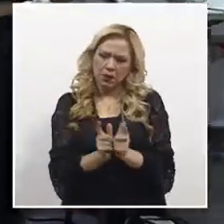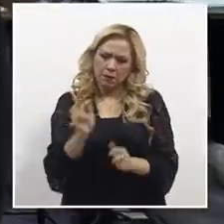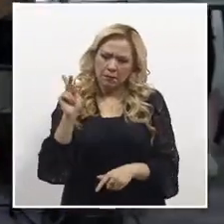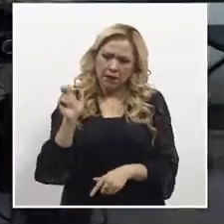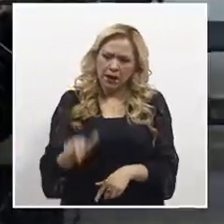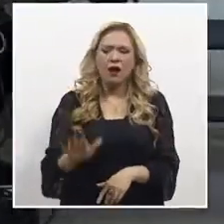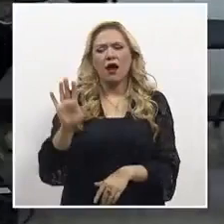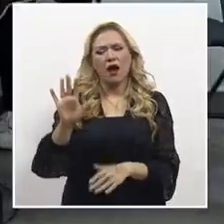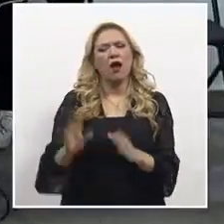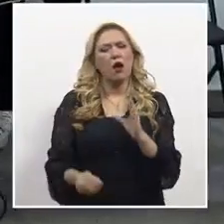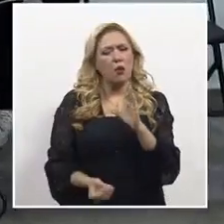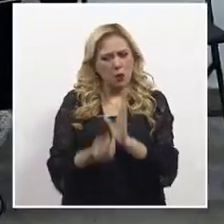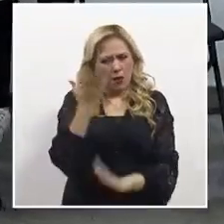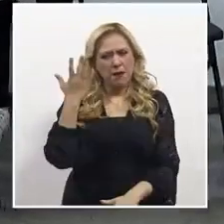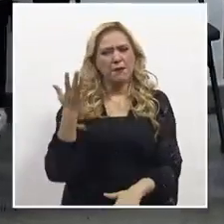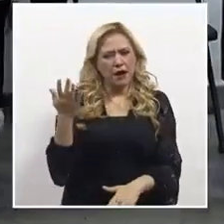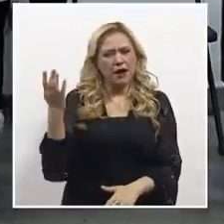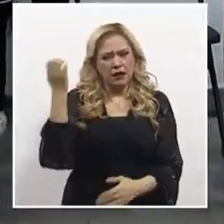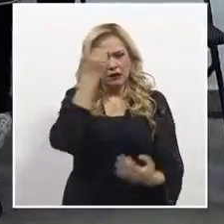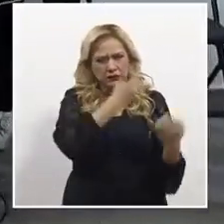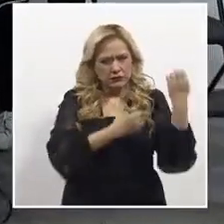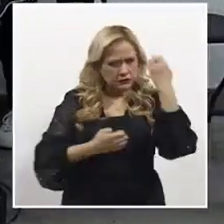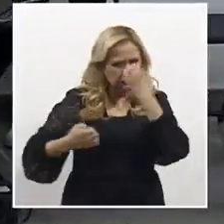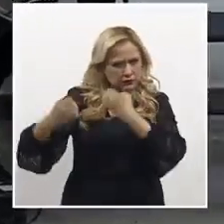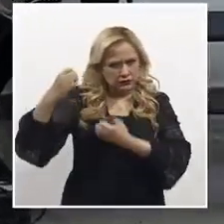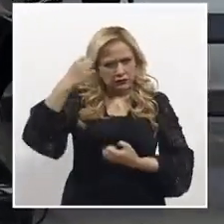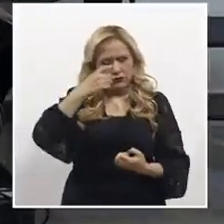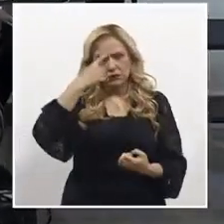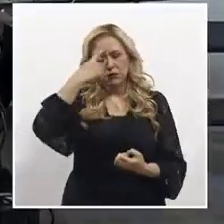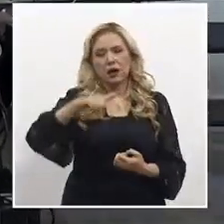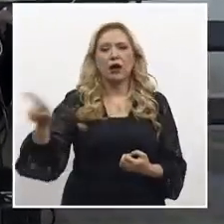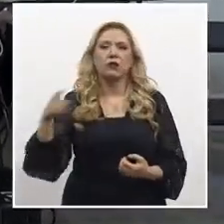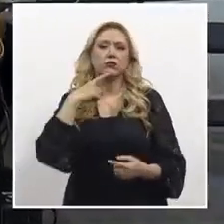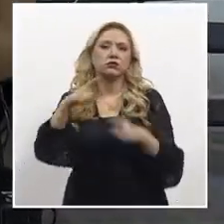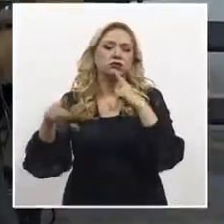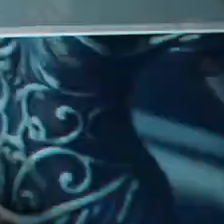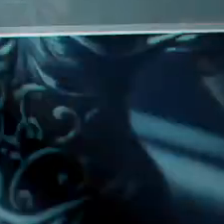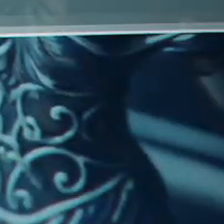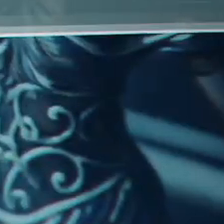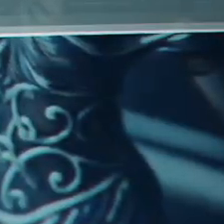nueva resolución en la que analice todos los agravios invocados.